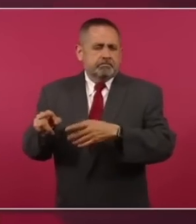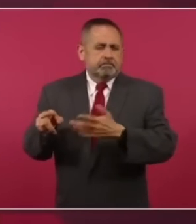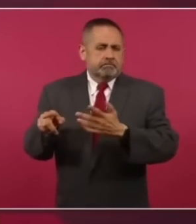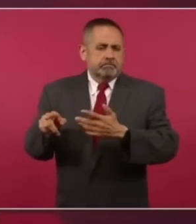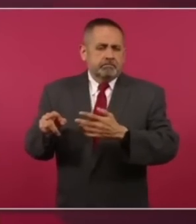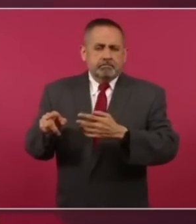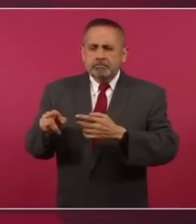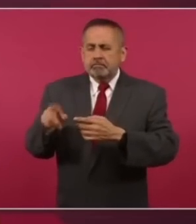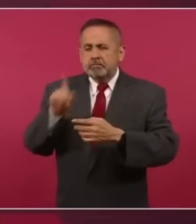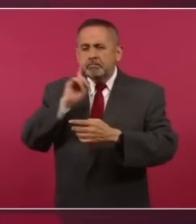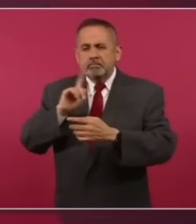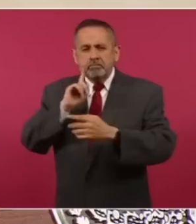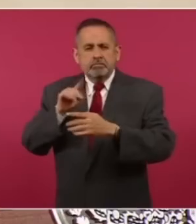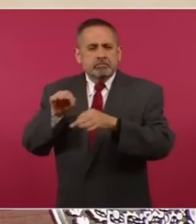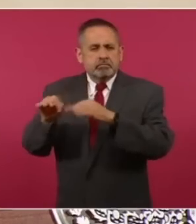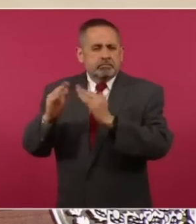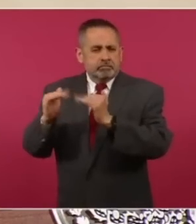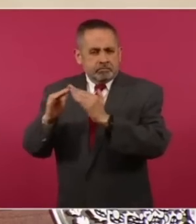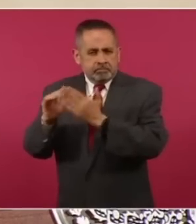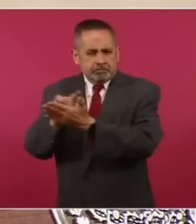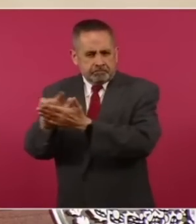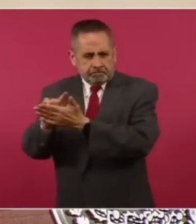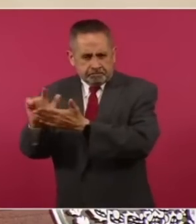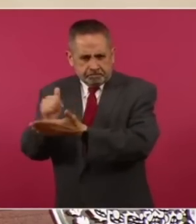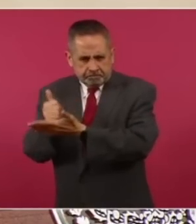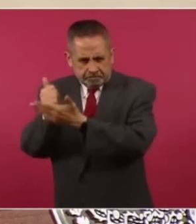el ama de casa,